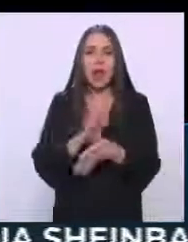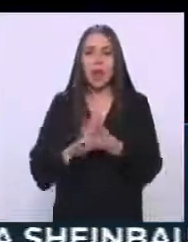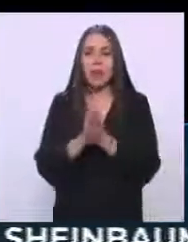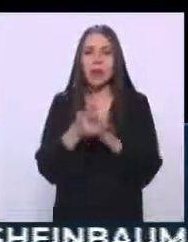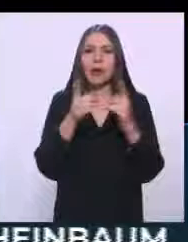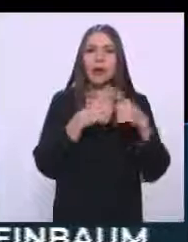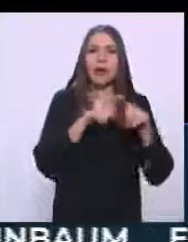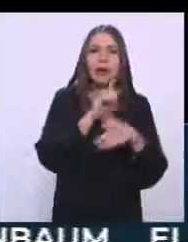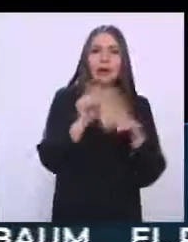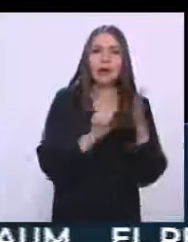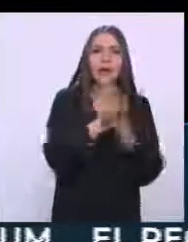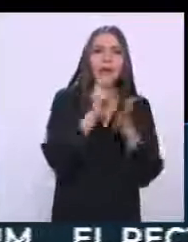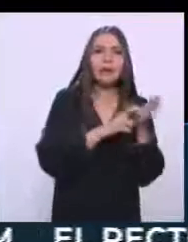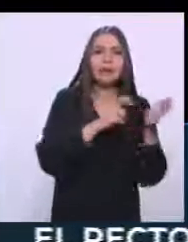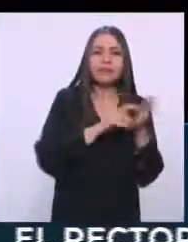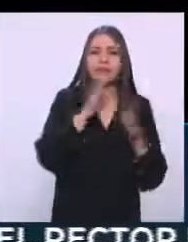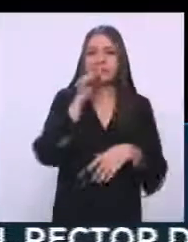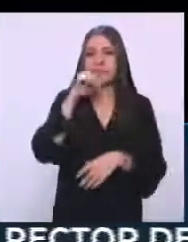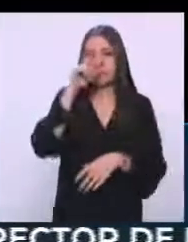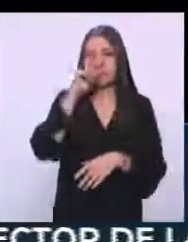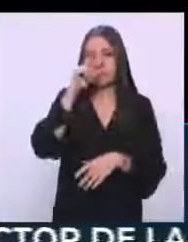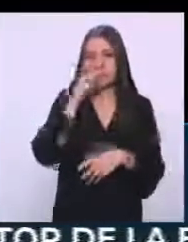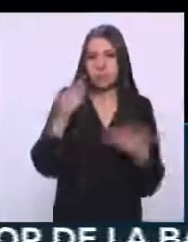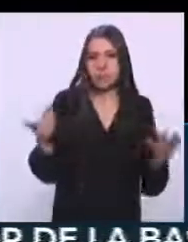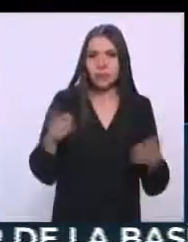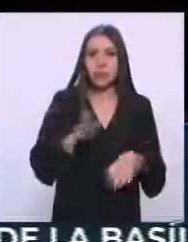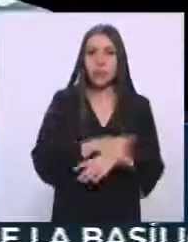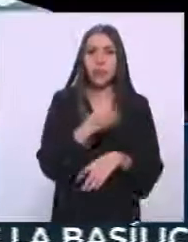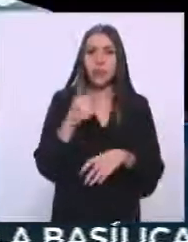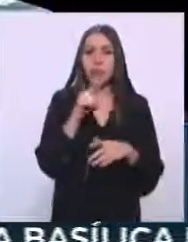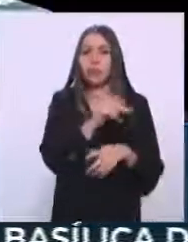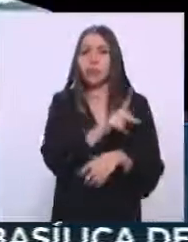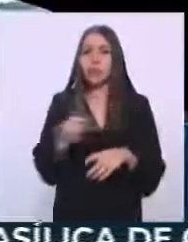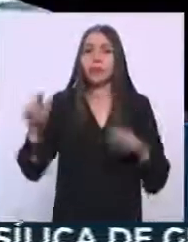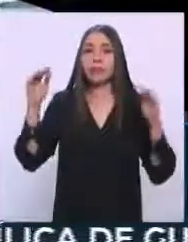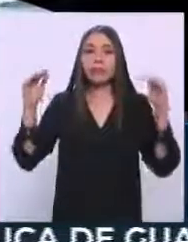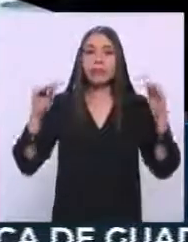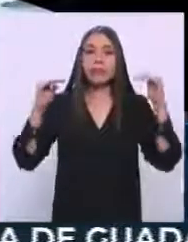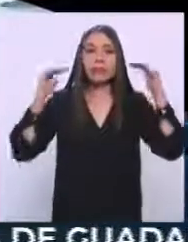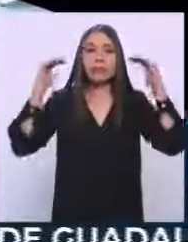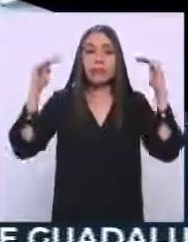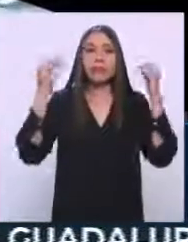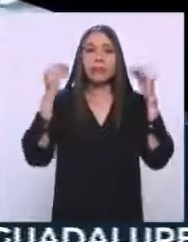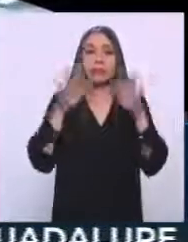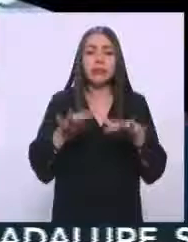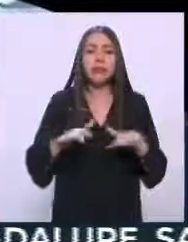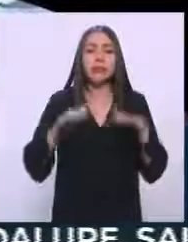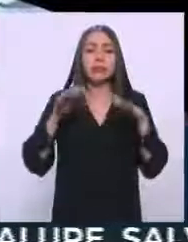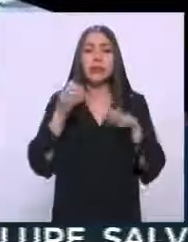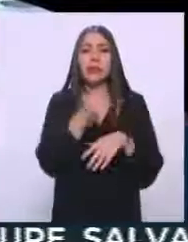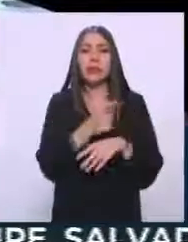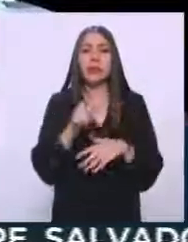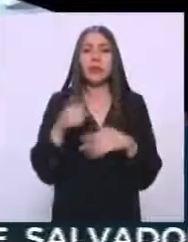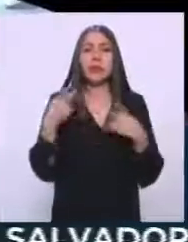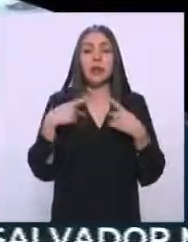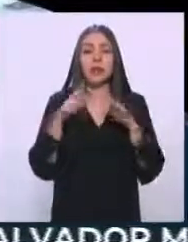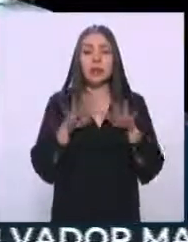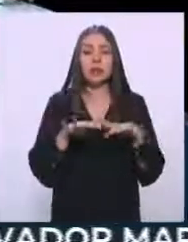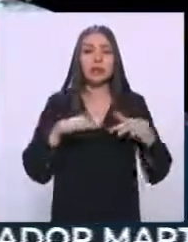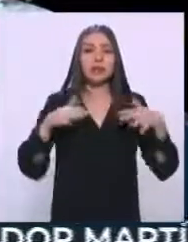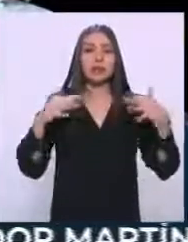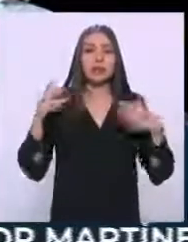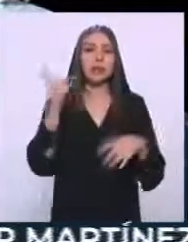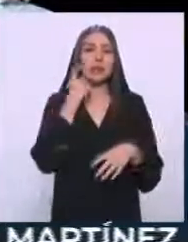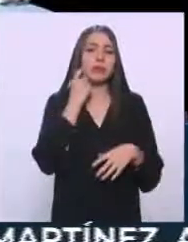llaman barreras supramayoritarias, que no solo pasan por los altos quórum de más de 2/3 para algunas leyes que